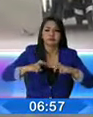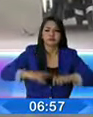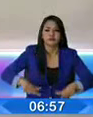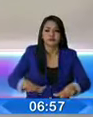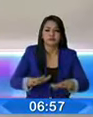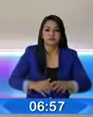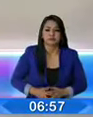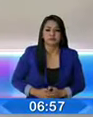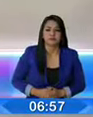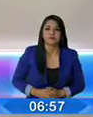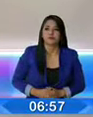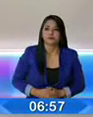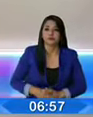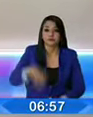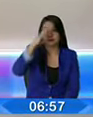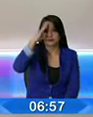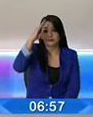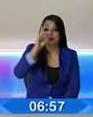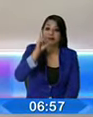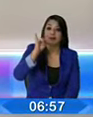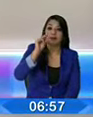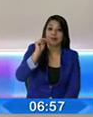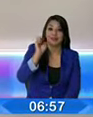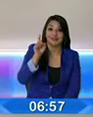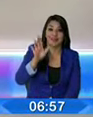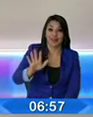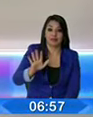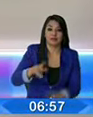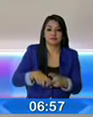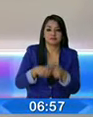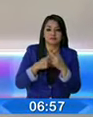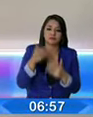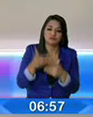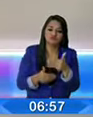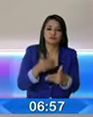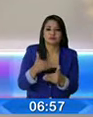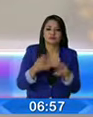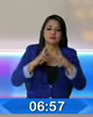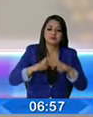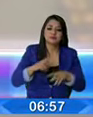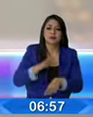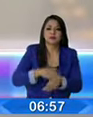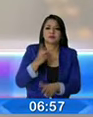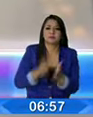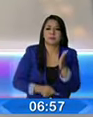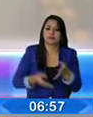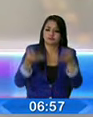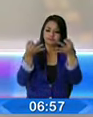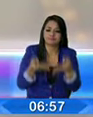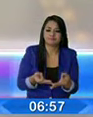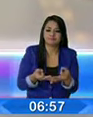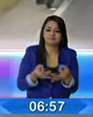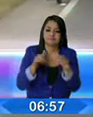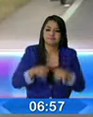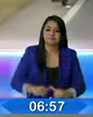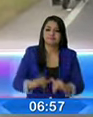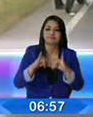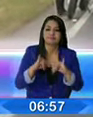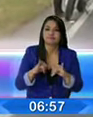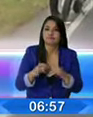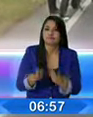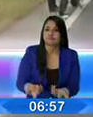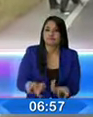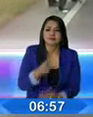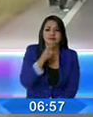DINASED. Ambos realizaron sus protocolos de investigación hasta determinar las causas reales de la muerte y saber